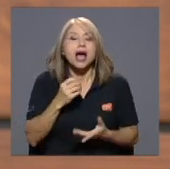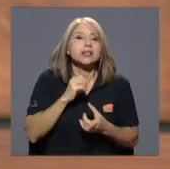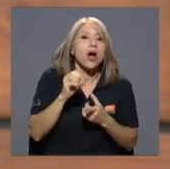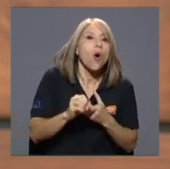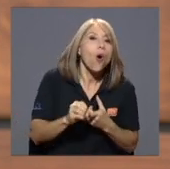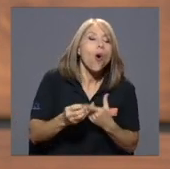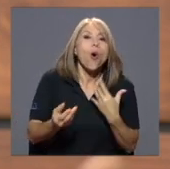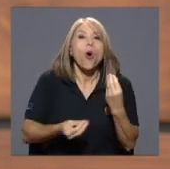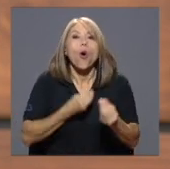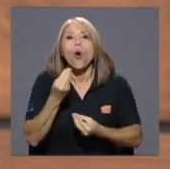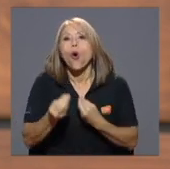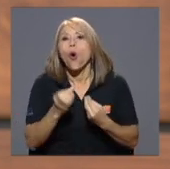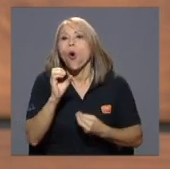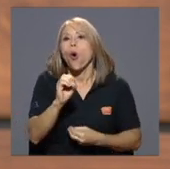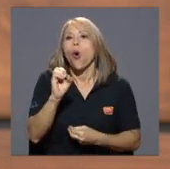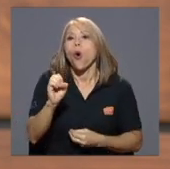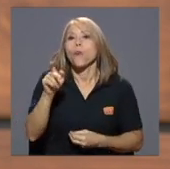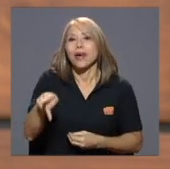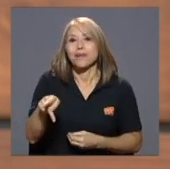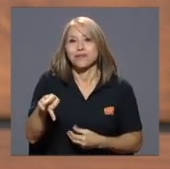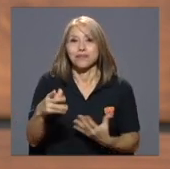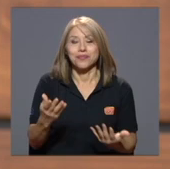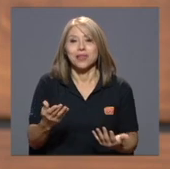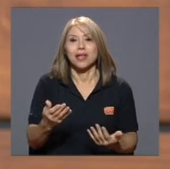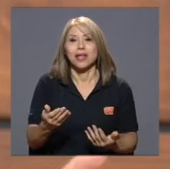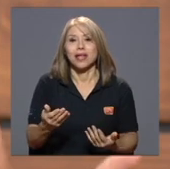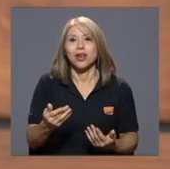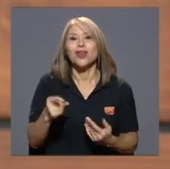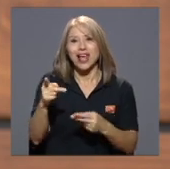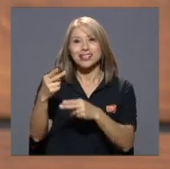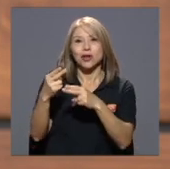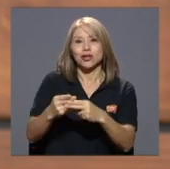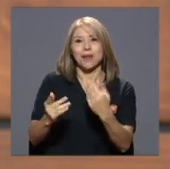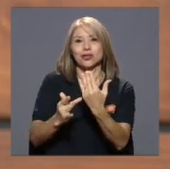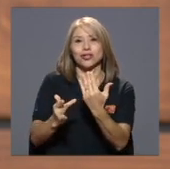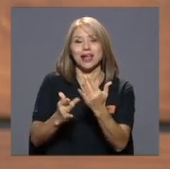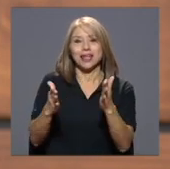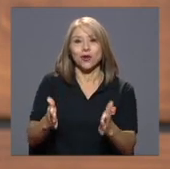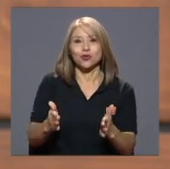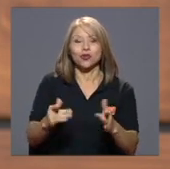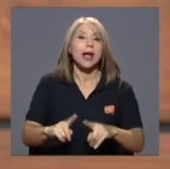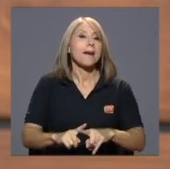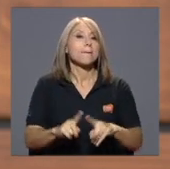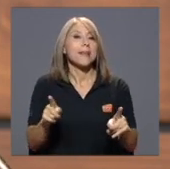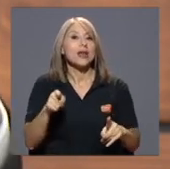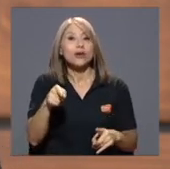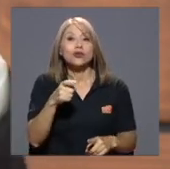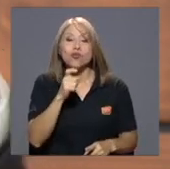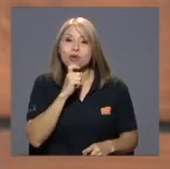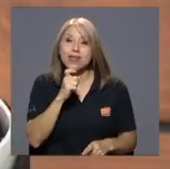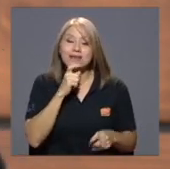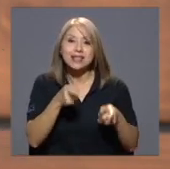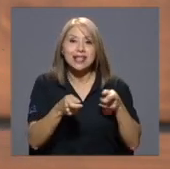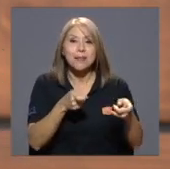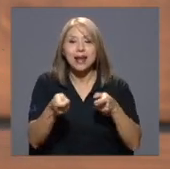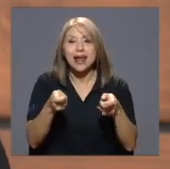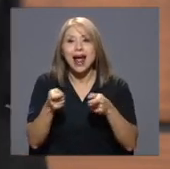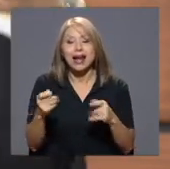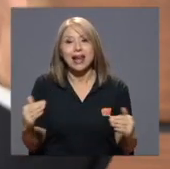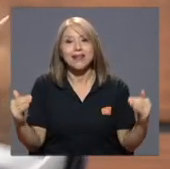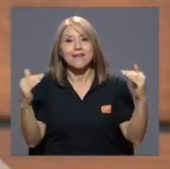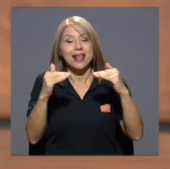of pocket, OOP, ¿verdad? Pero eso es muy difícil de poder manejar a nivel, digamos,